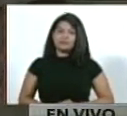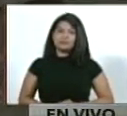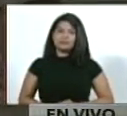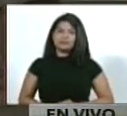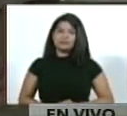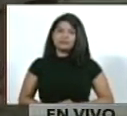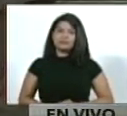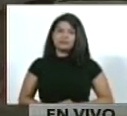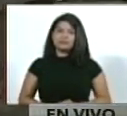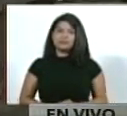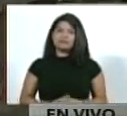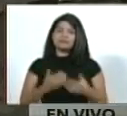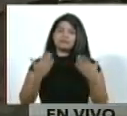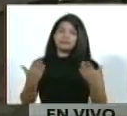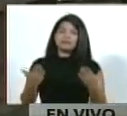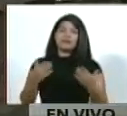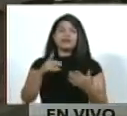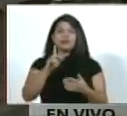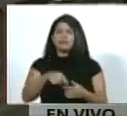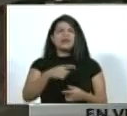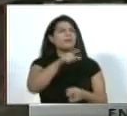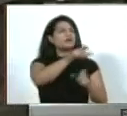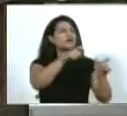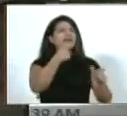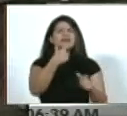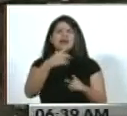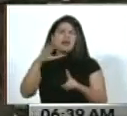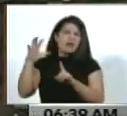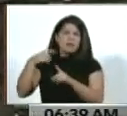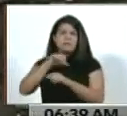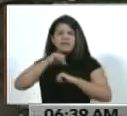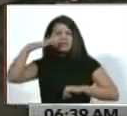Se habla también de represión.